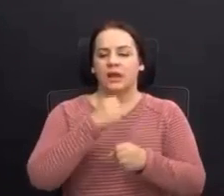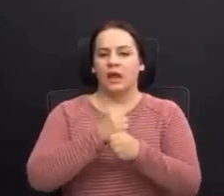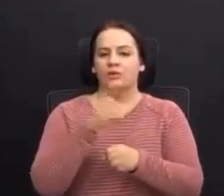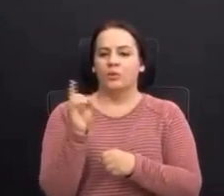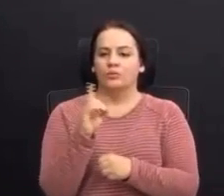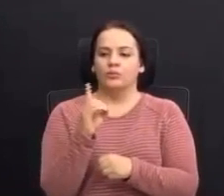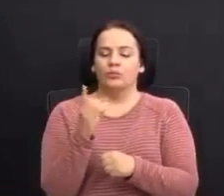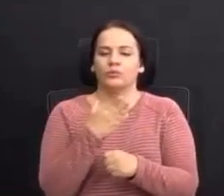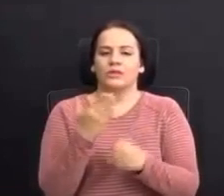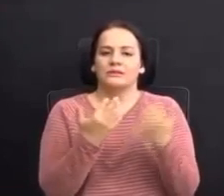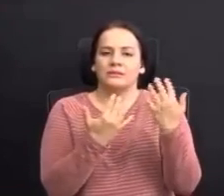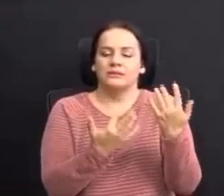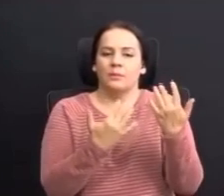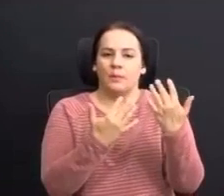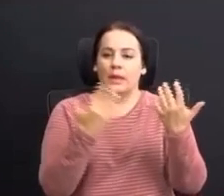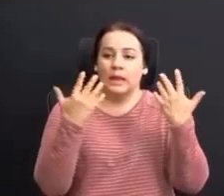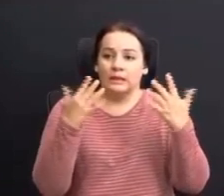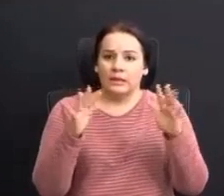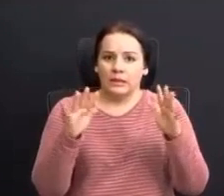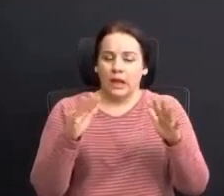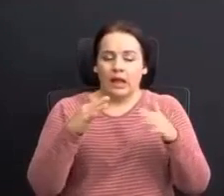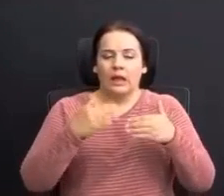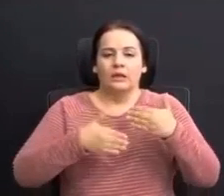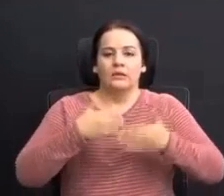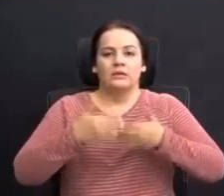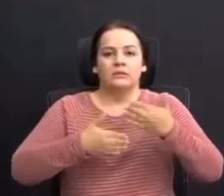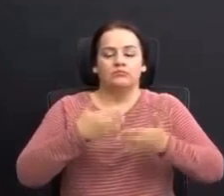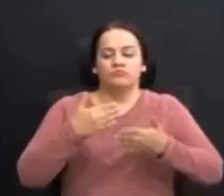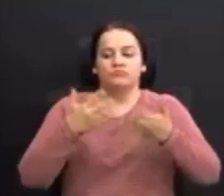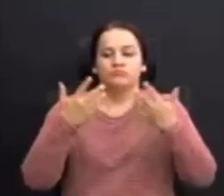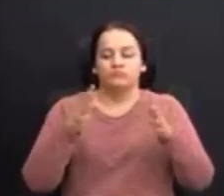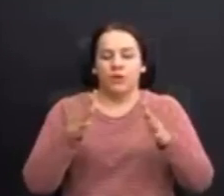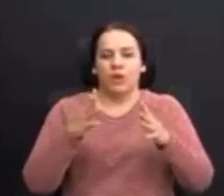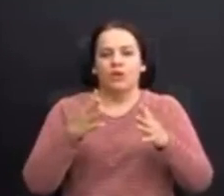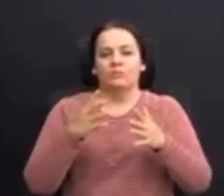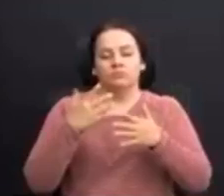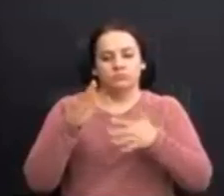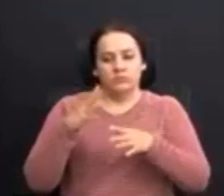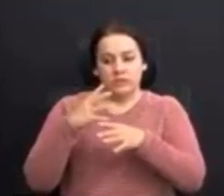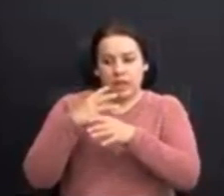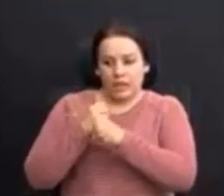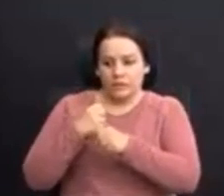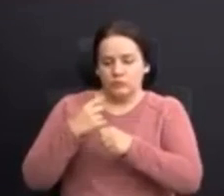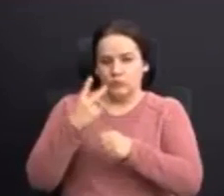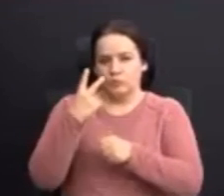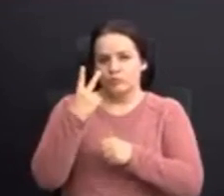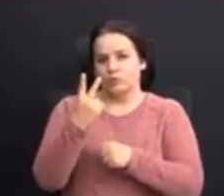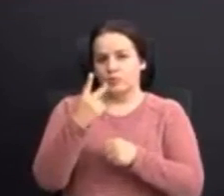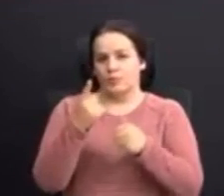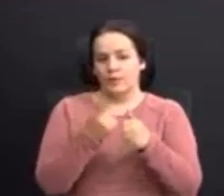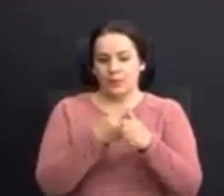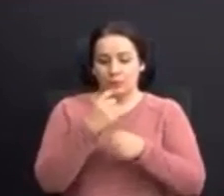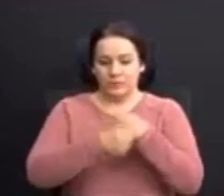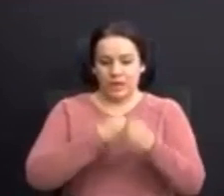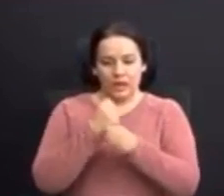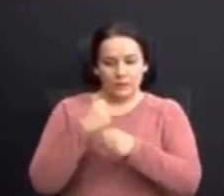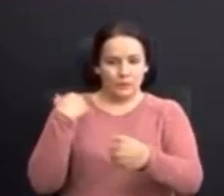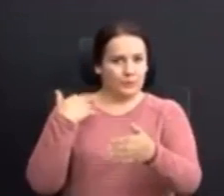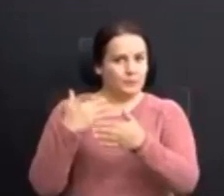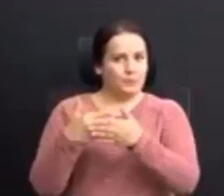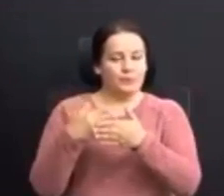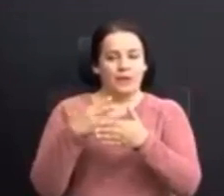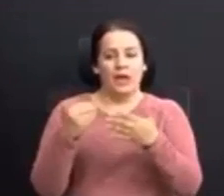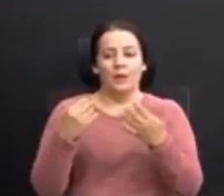se espera ya ir cosechando todo lo que se ha sembrado en los dos primeros años de cara a el último año